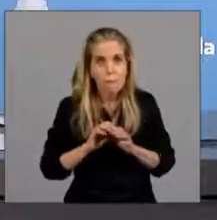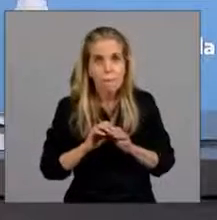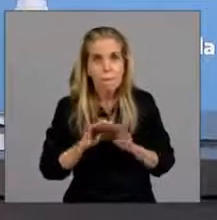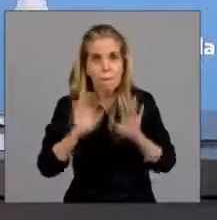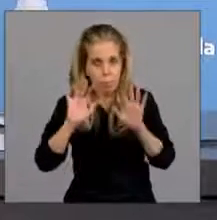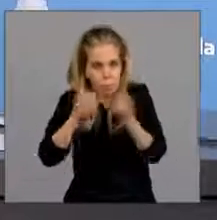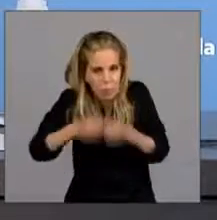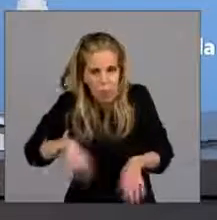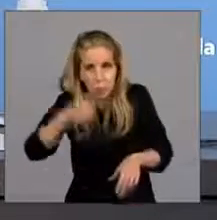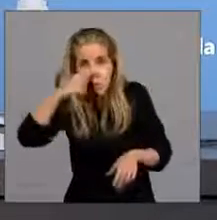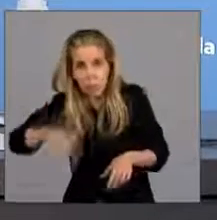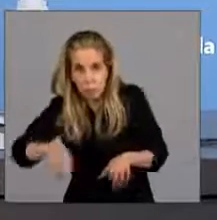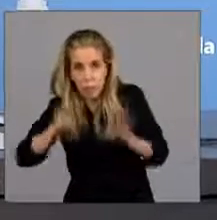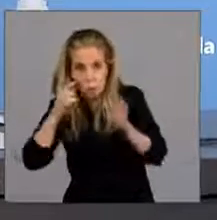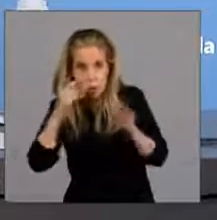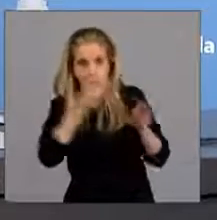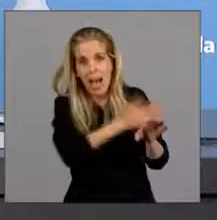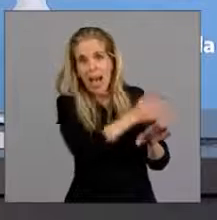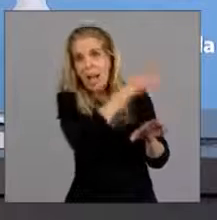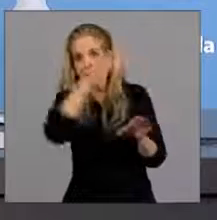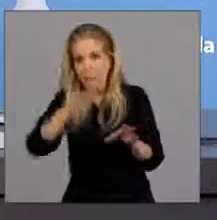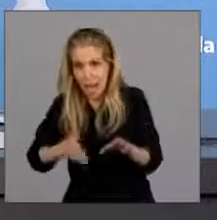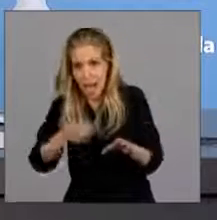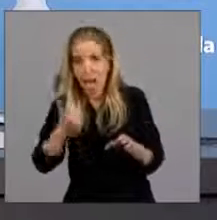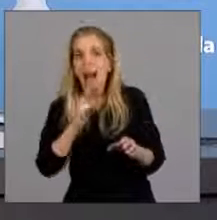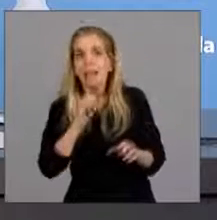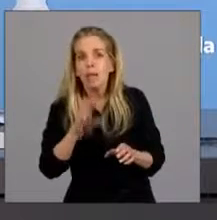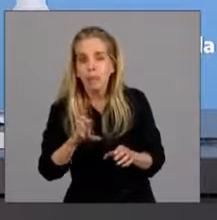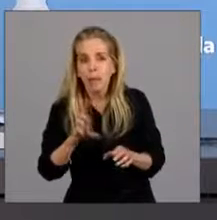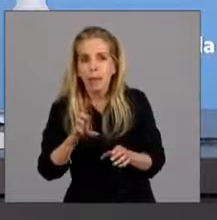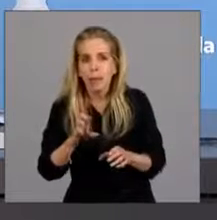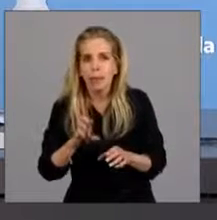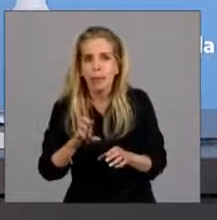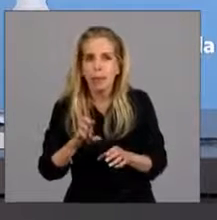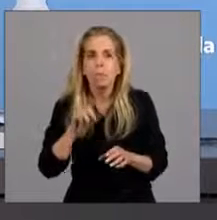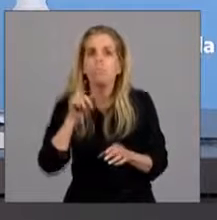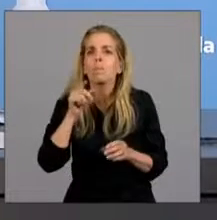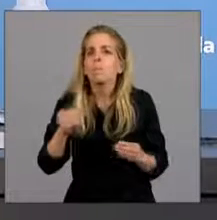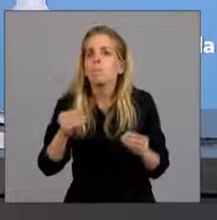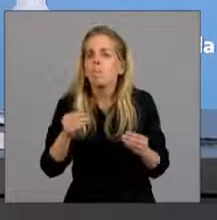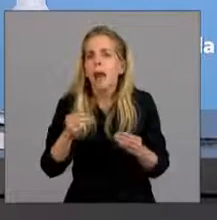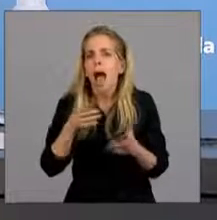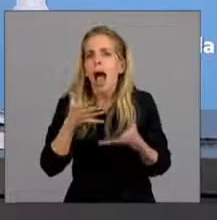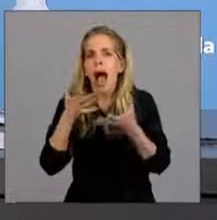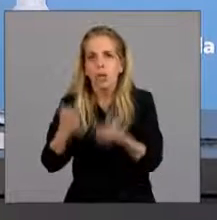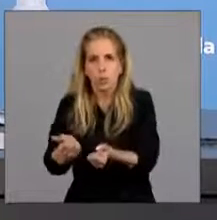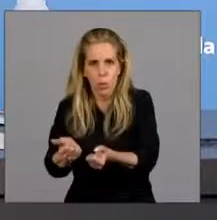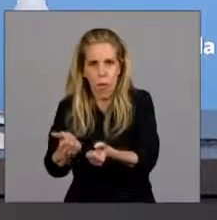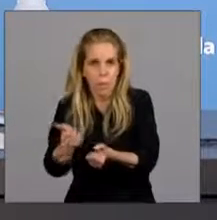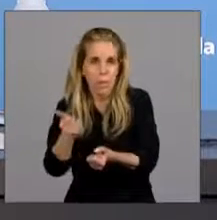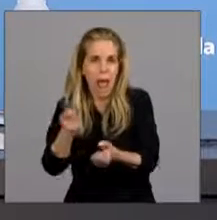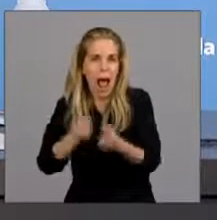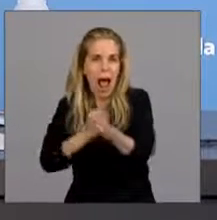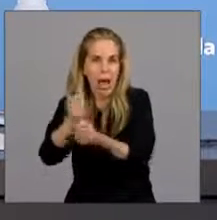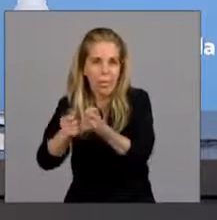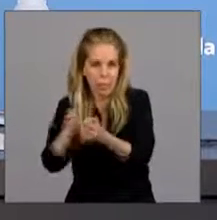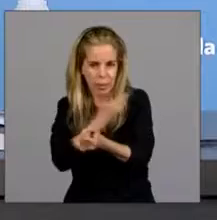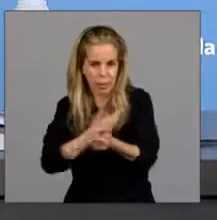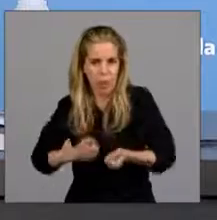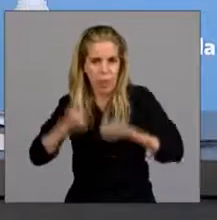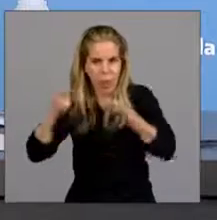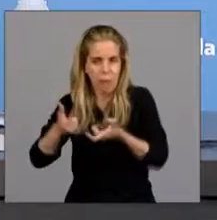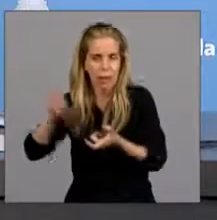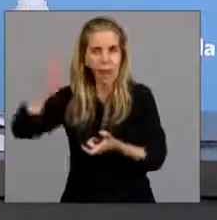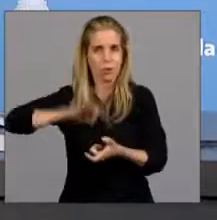Empiezo por el final. Hasta acá estamos hablando del ATP para cubrir sueldos. No lo hemos pensado